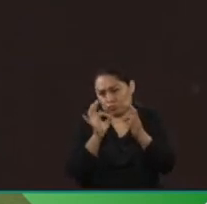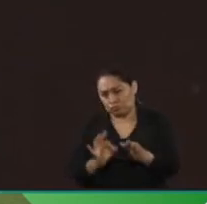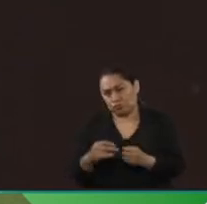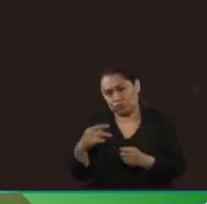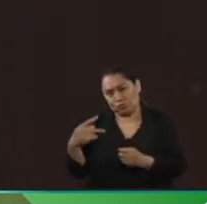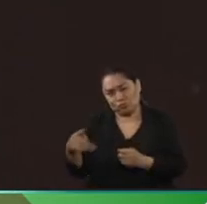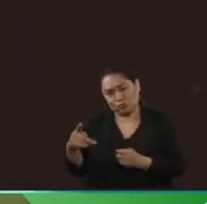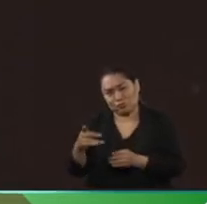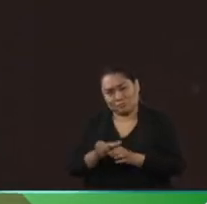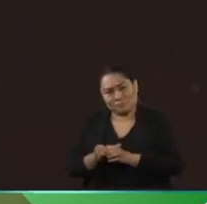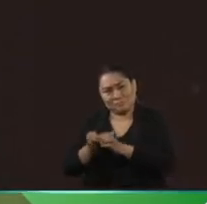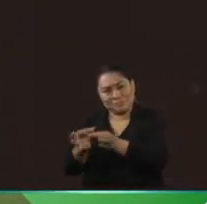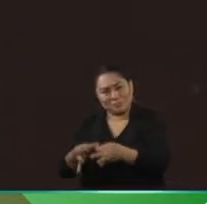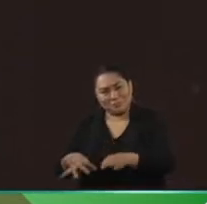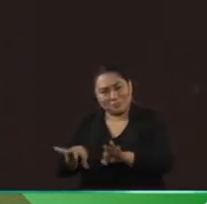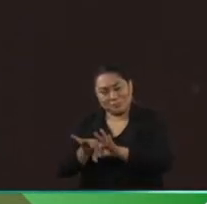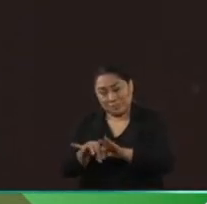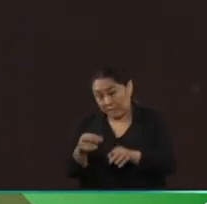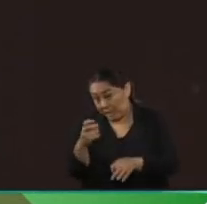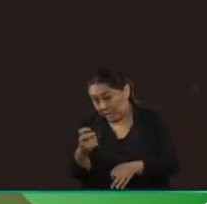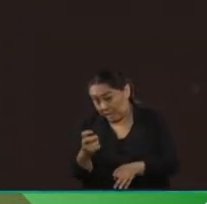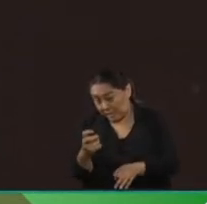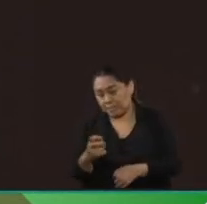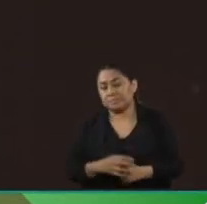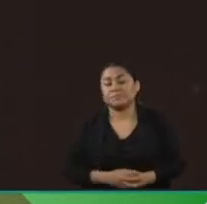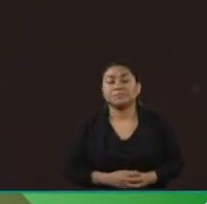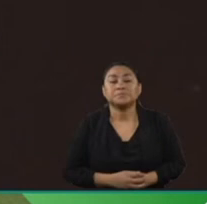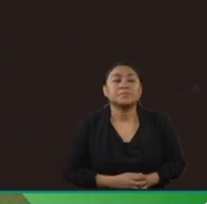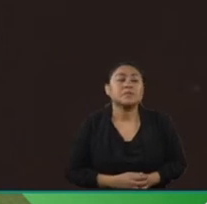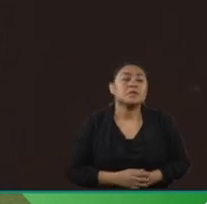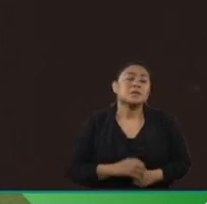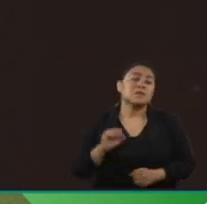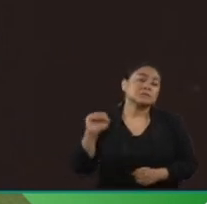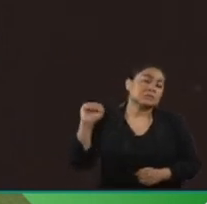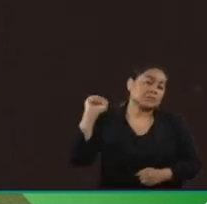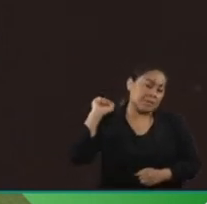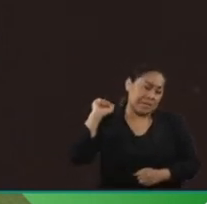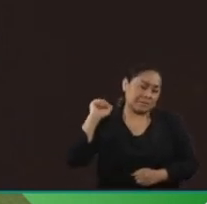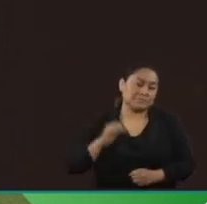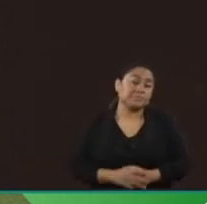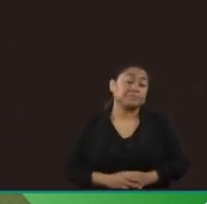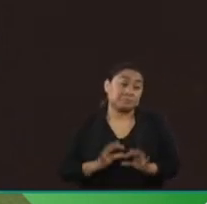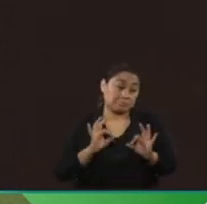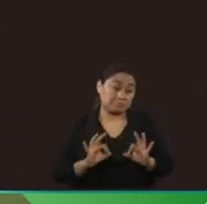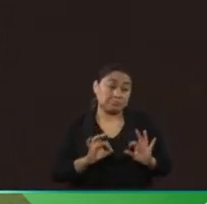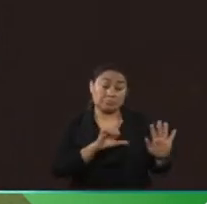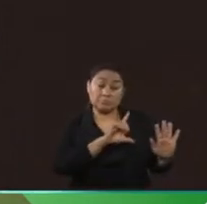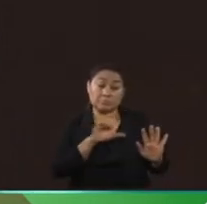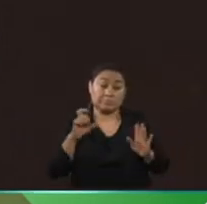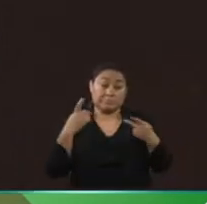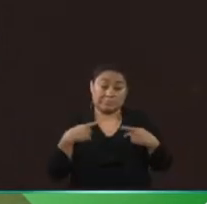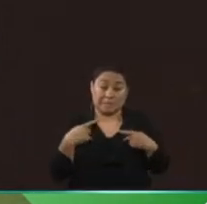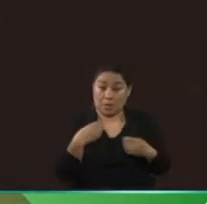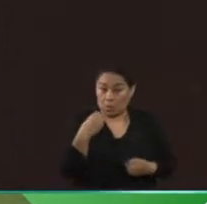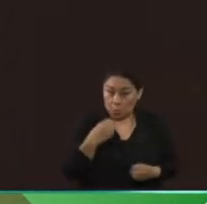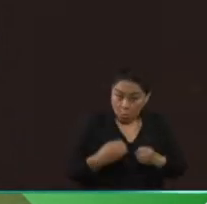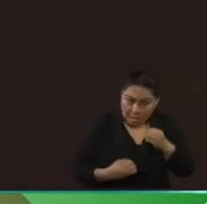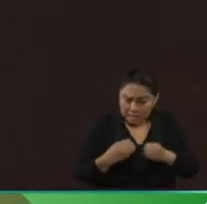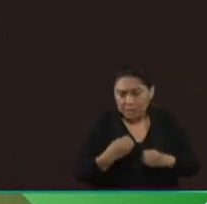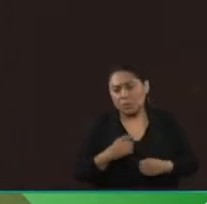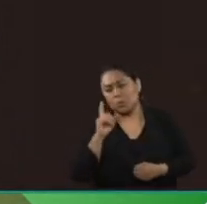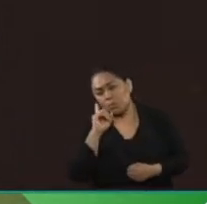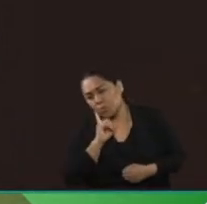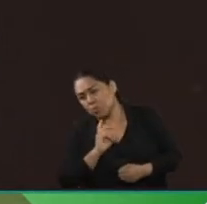uno de los Pilares esenciales de nuestra democracia el pasado sábado el futuro de más de 700 jueces juezas